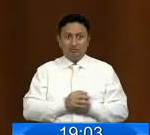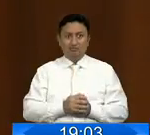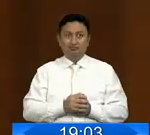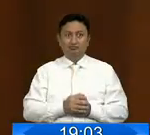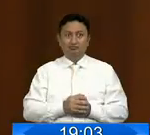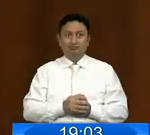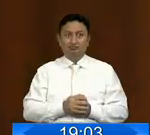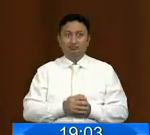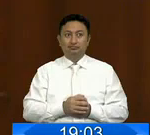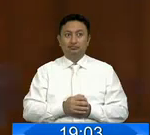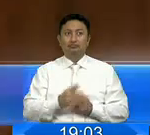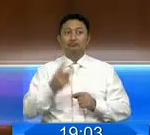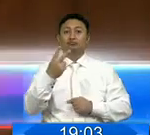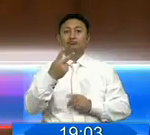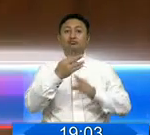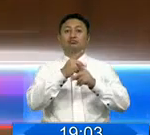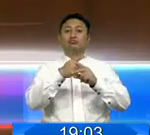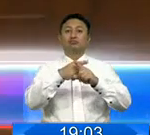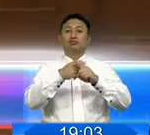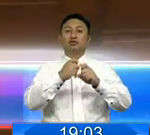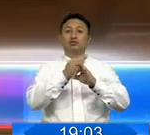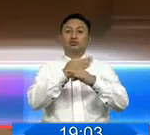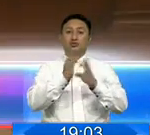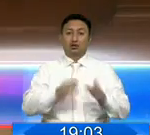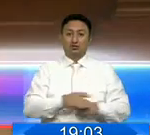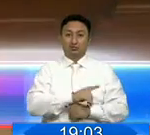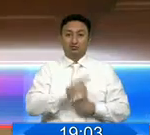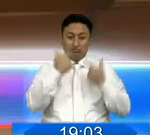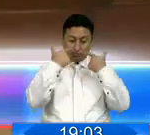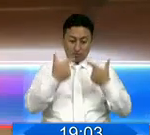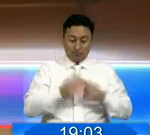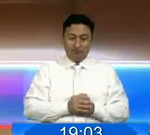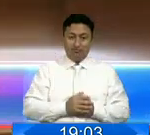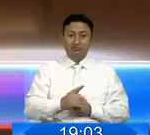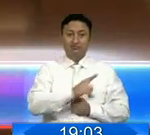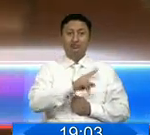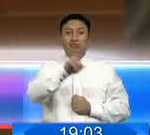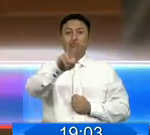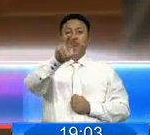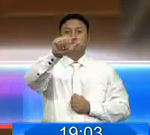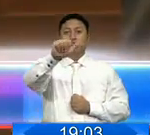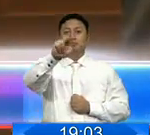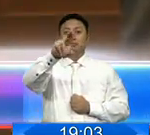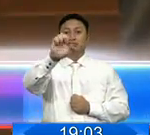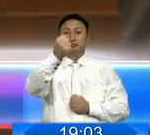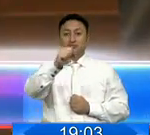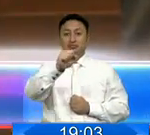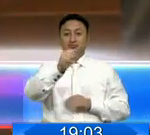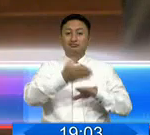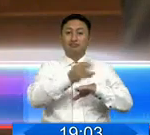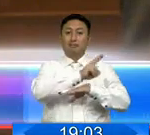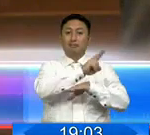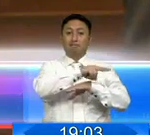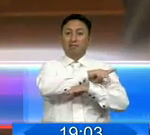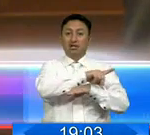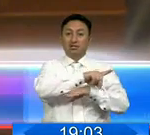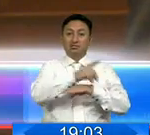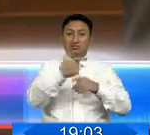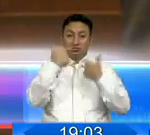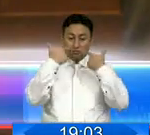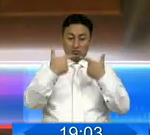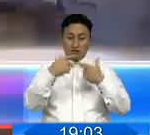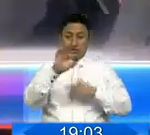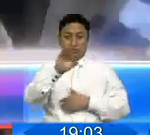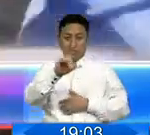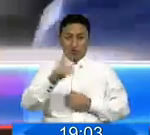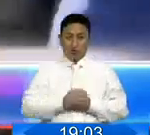Le siguieron 2 exfuncionarias del programa de vigilancia. Con lágrimas en los ojos, Vanessa Mejía, quien era supervisora de los operadores del sistema,